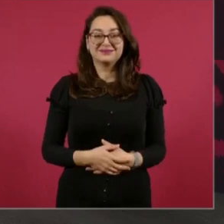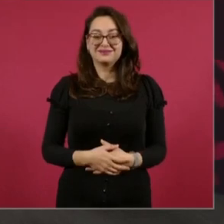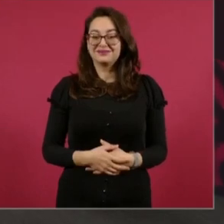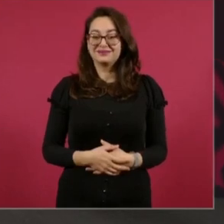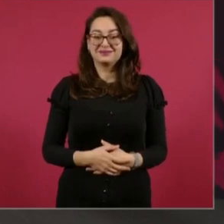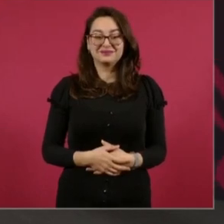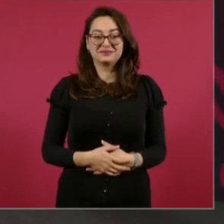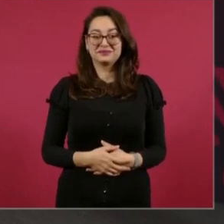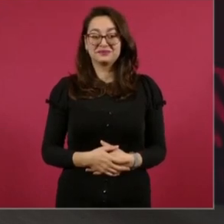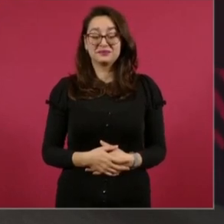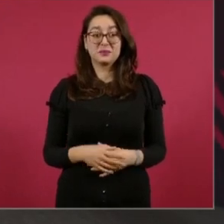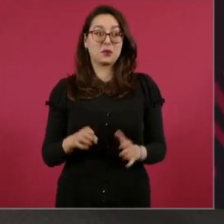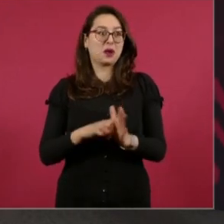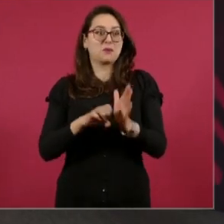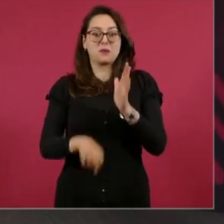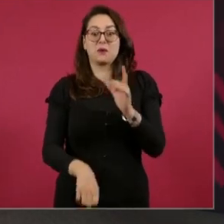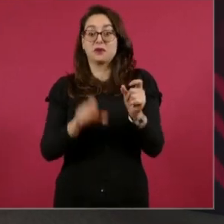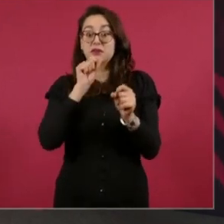el problema de la sequía